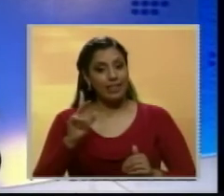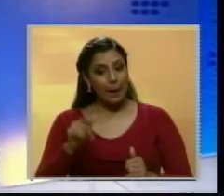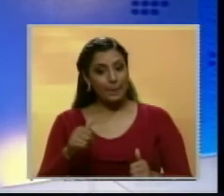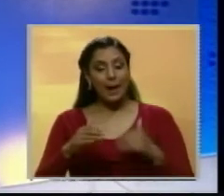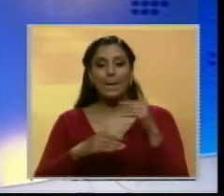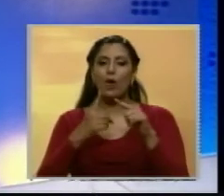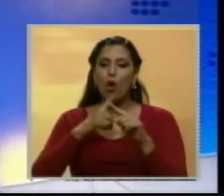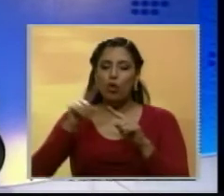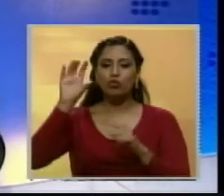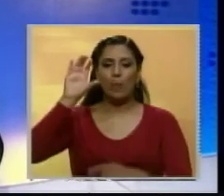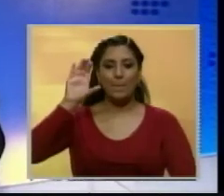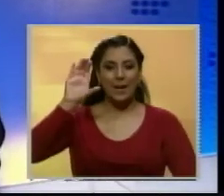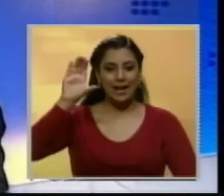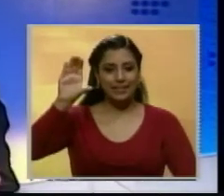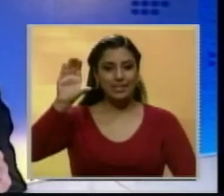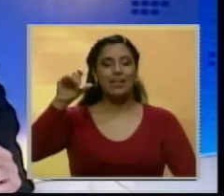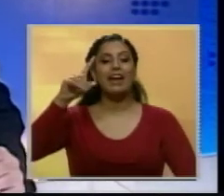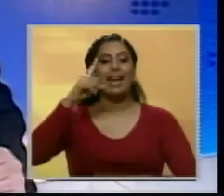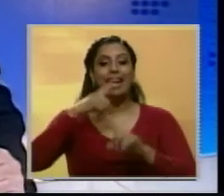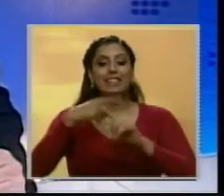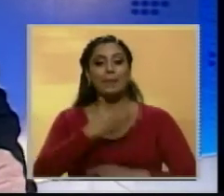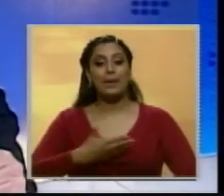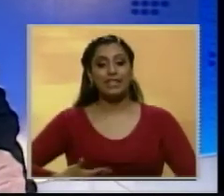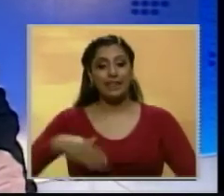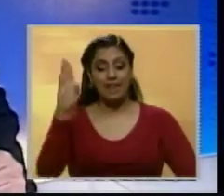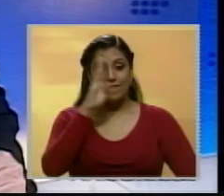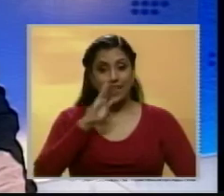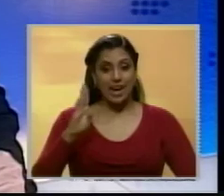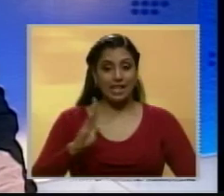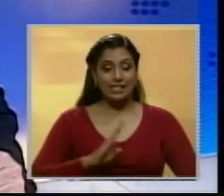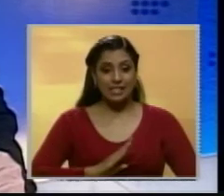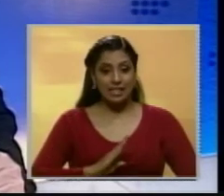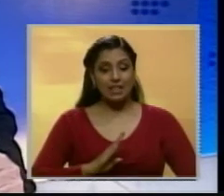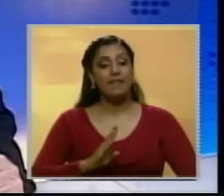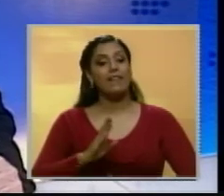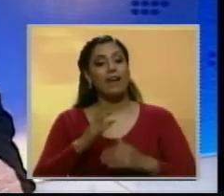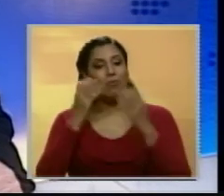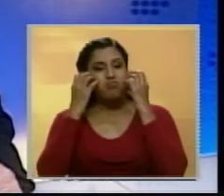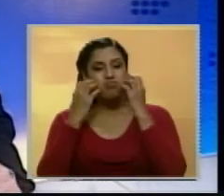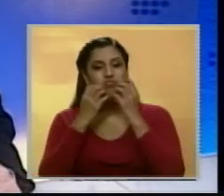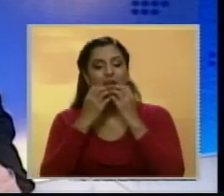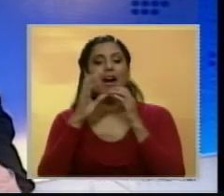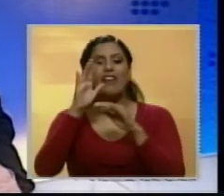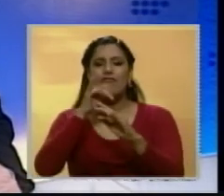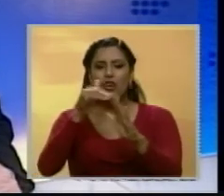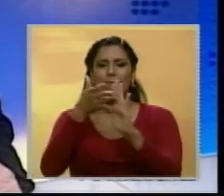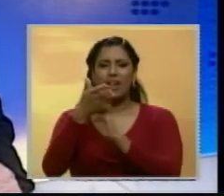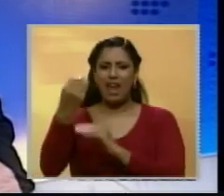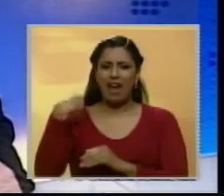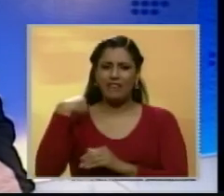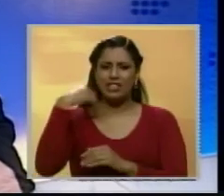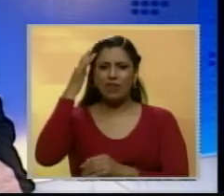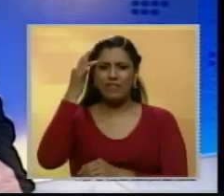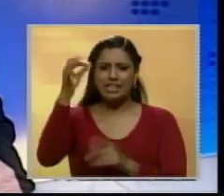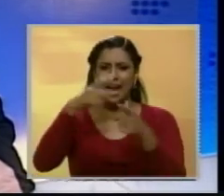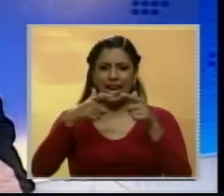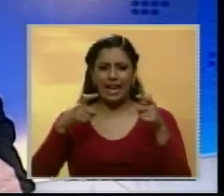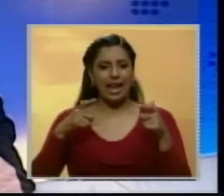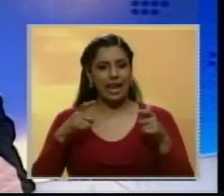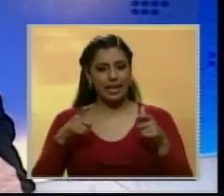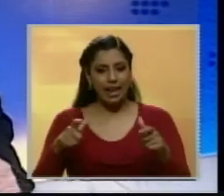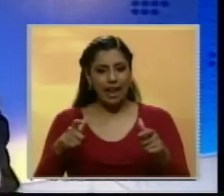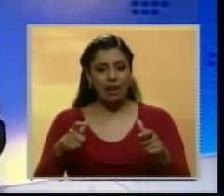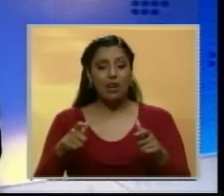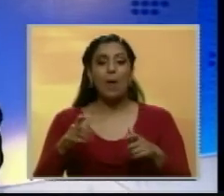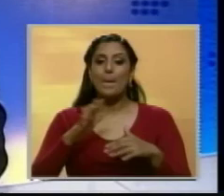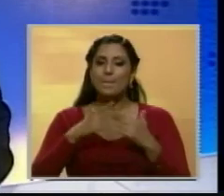También más allá de nuestras fronteras, el expresidente brasileño Luis Ignacio Lula da Silva afirmó que la solicitud formulada por el fiscal general Rodrigo